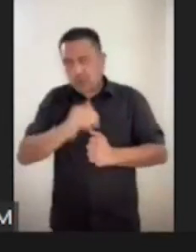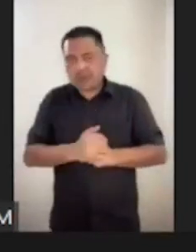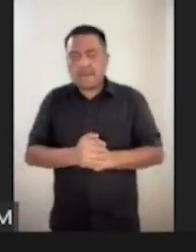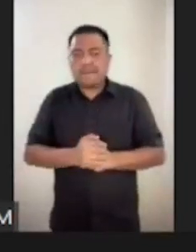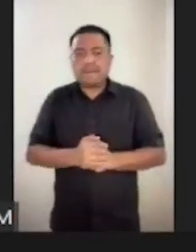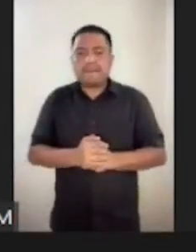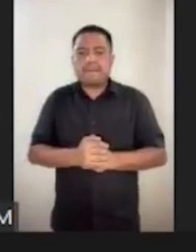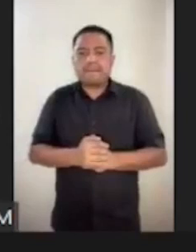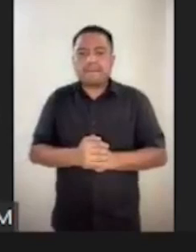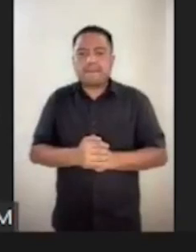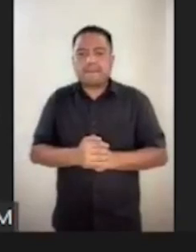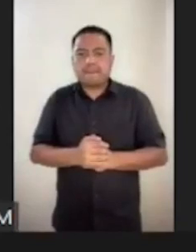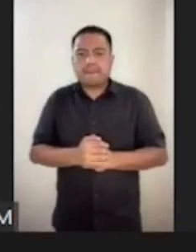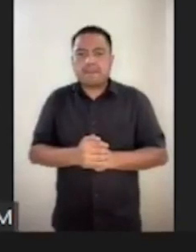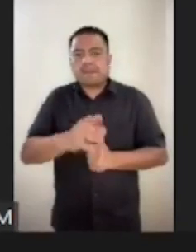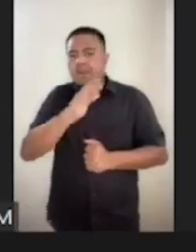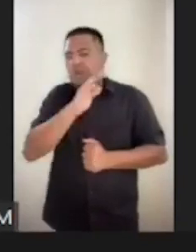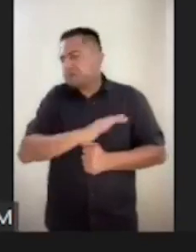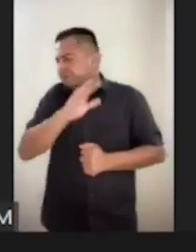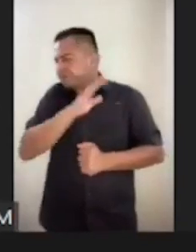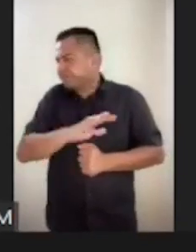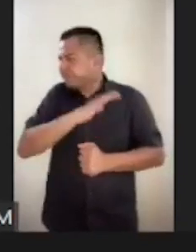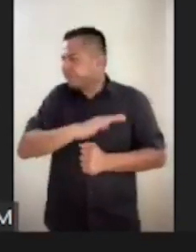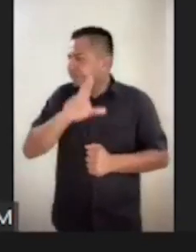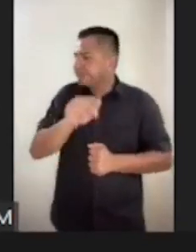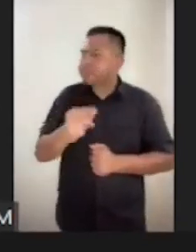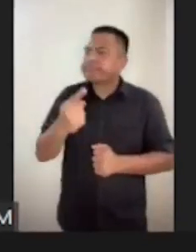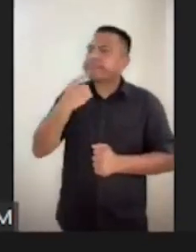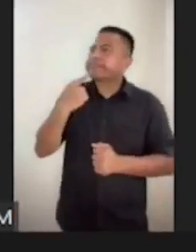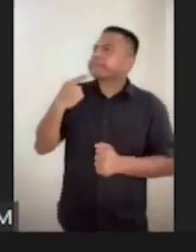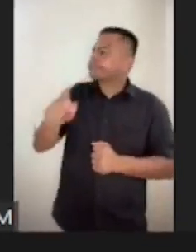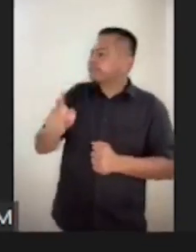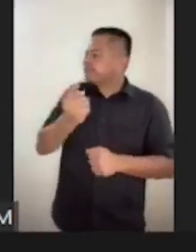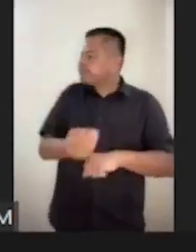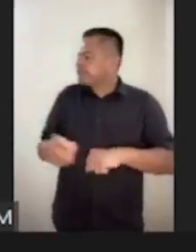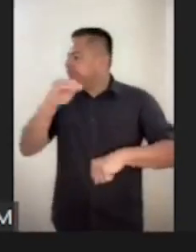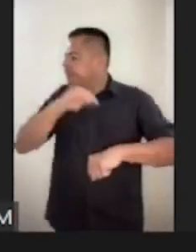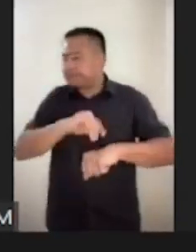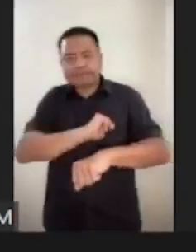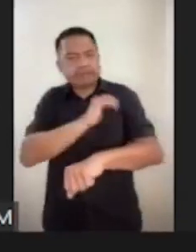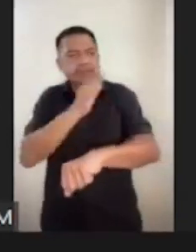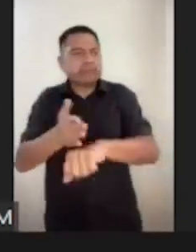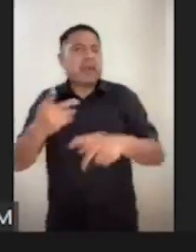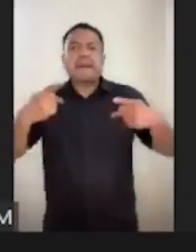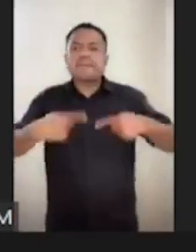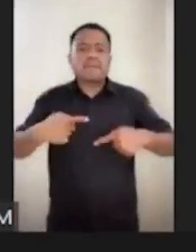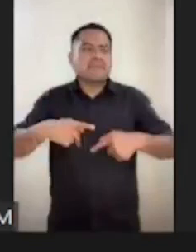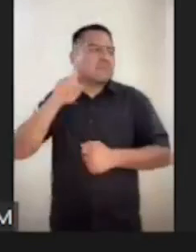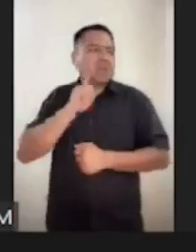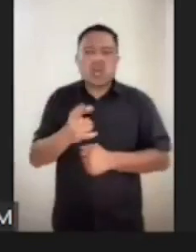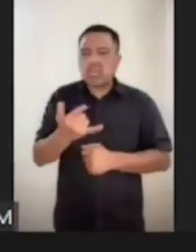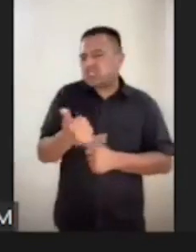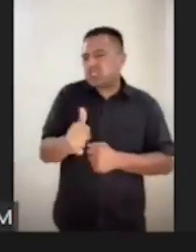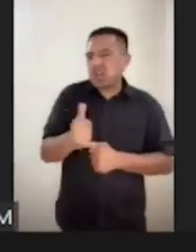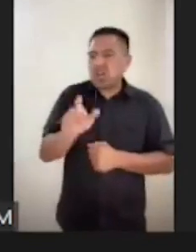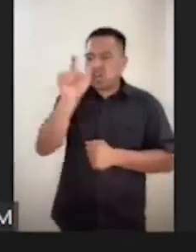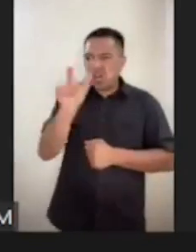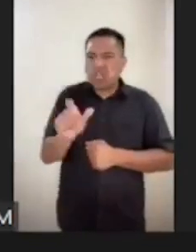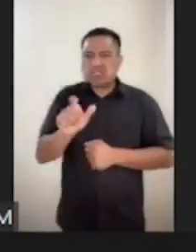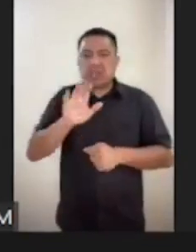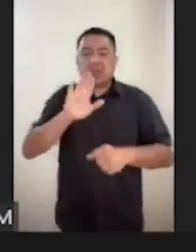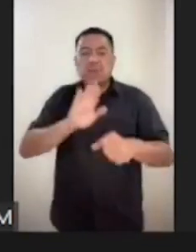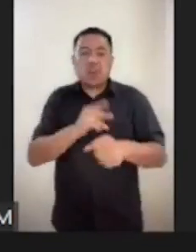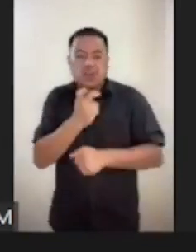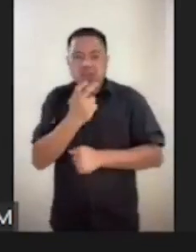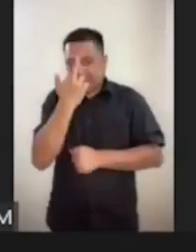Único, son inexistentes los hechos denunciados y en consecuencia la infracción atribuida a la ciudadana Yoloxin Lisbeth Domínguez Serna por las razones